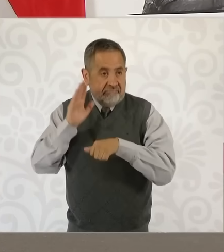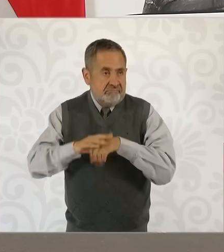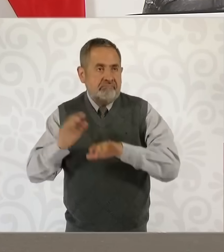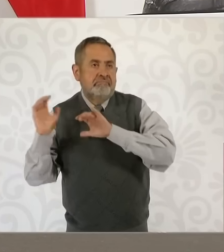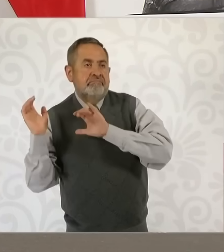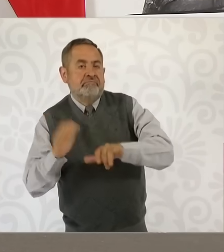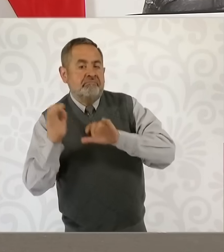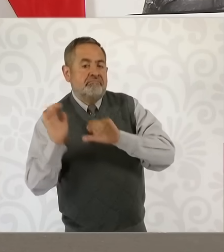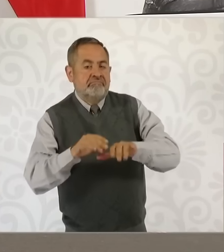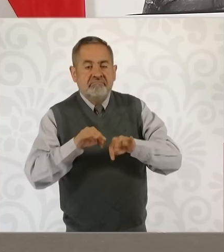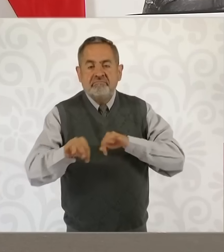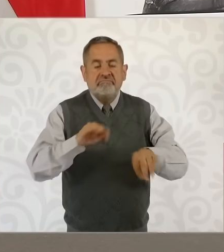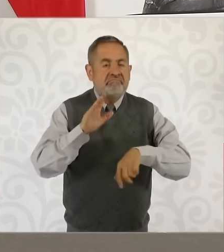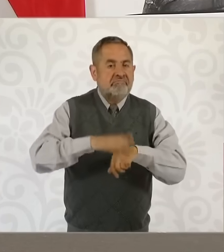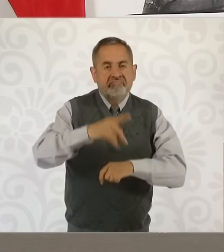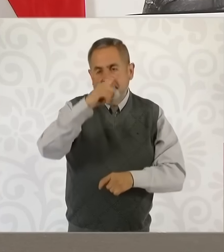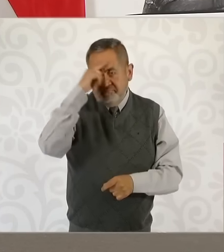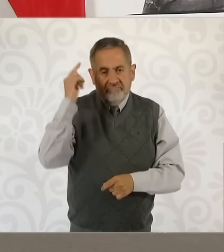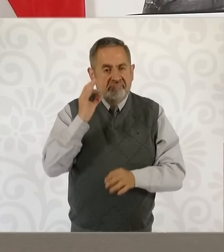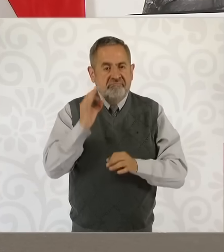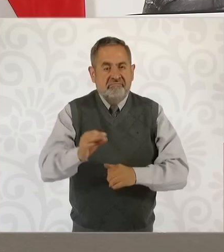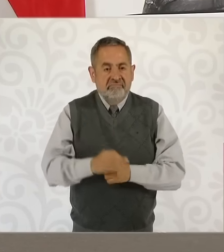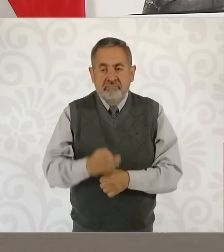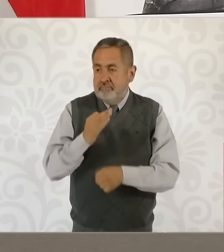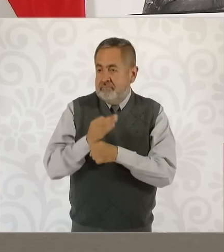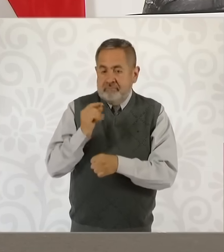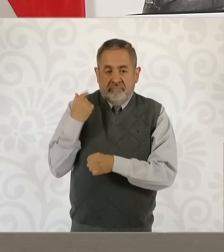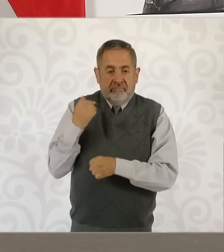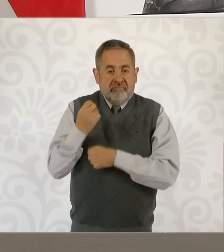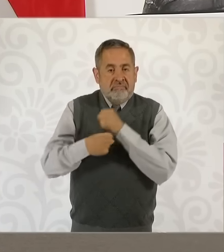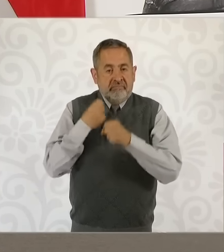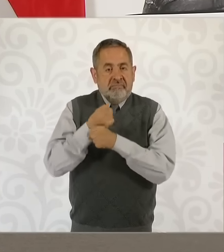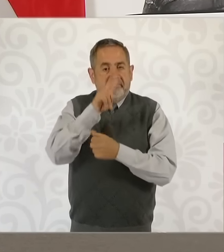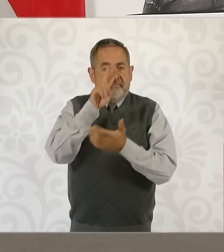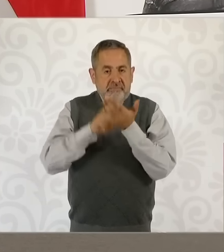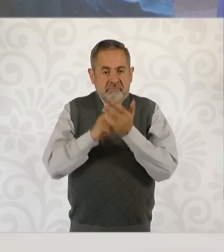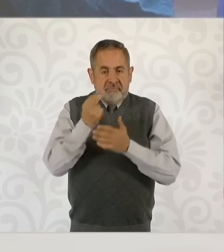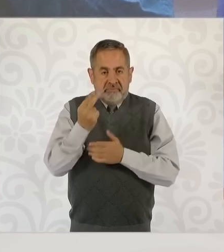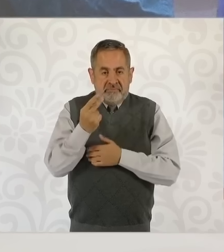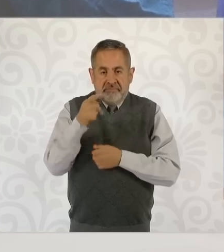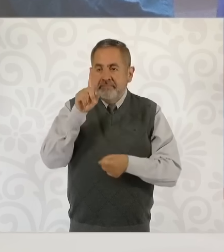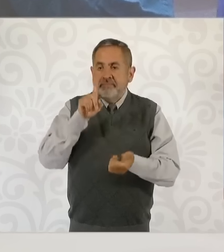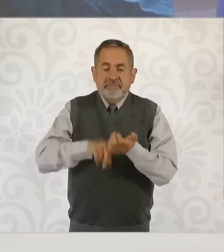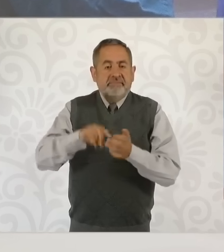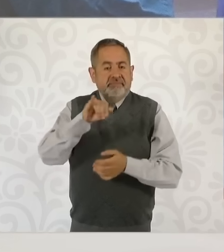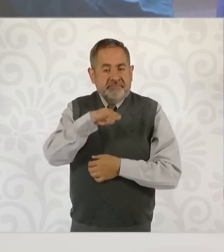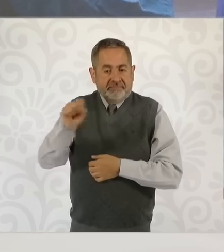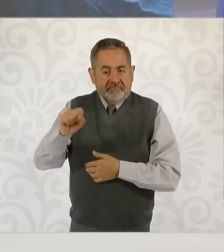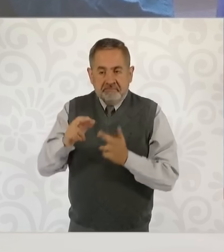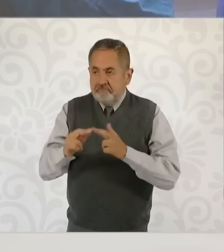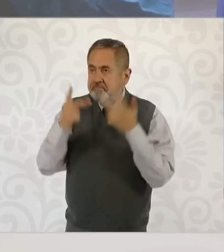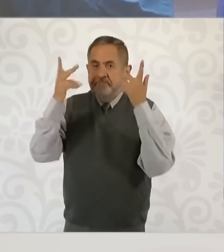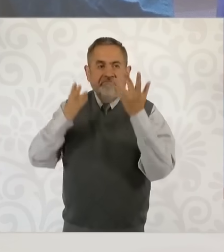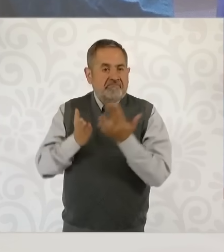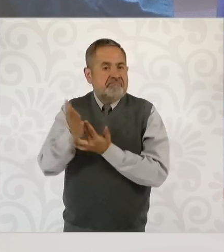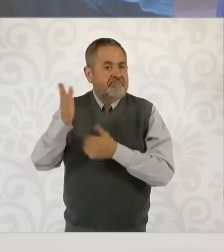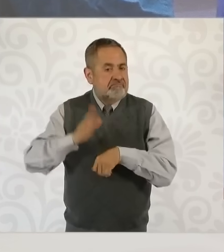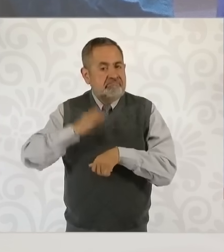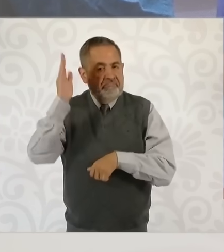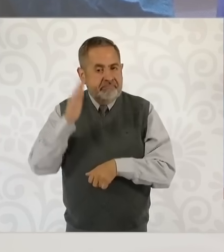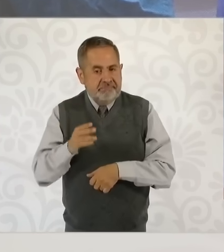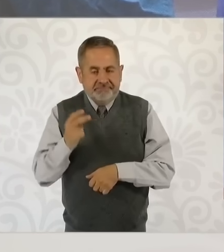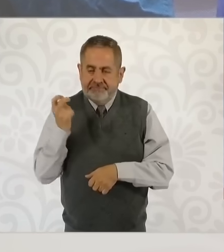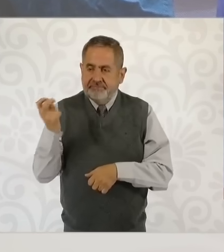médicos especialistas. Y ahora pues rompimos récord en el 2025 en el IMSS. Entonces, esto va a permitir